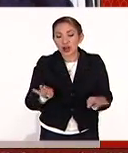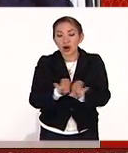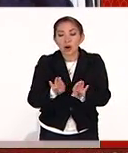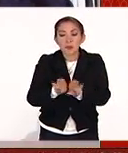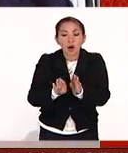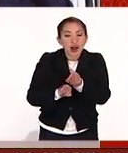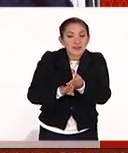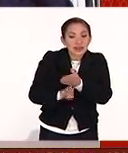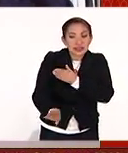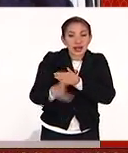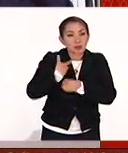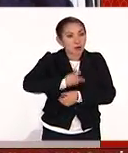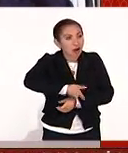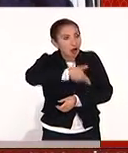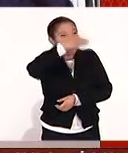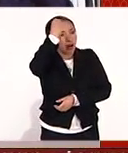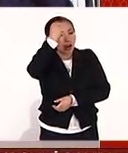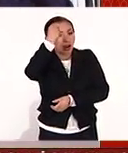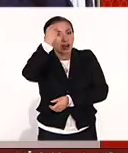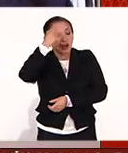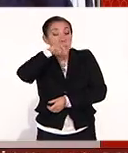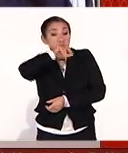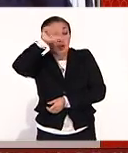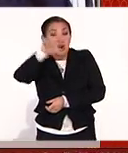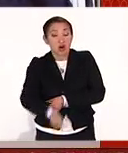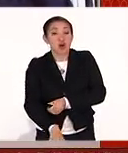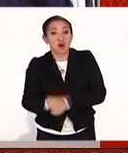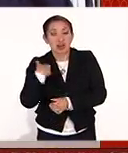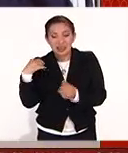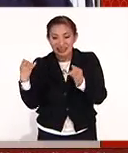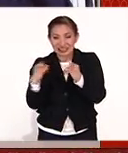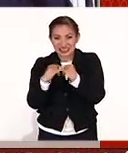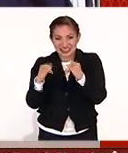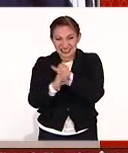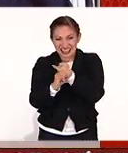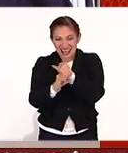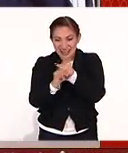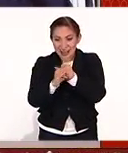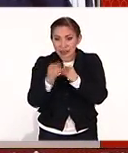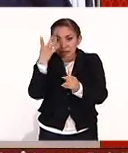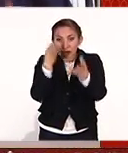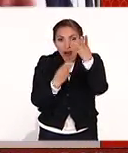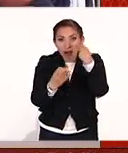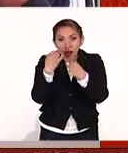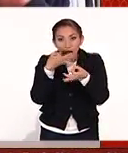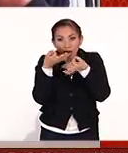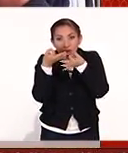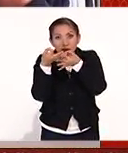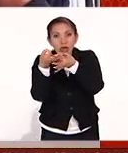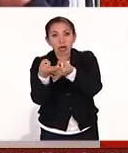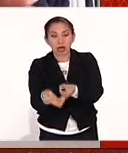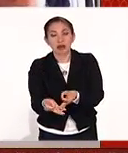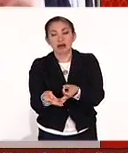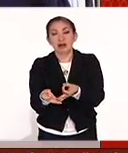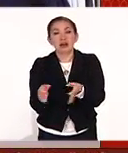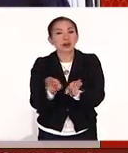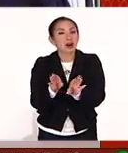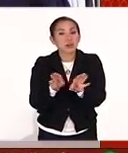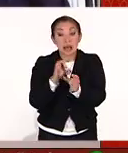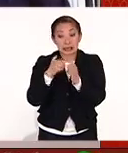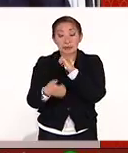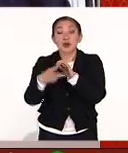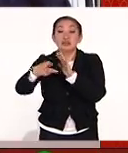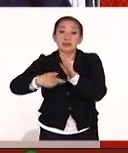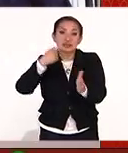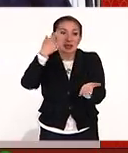esta radicalización express, que así le llaman, vía redes sociales de parte de estos ciudadanos. Es decir, el enemigo otra